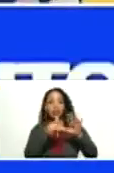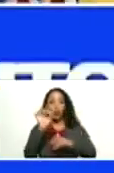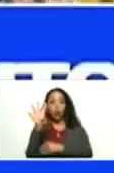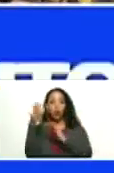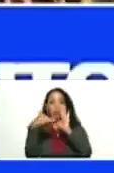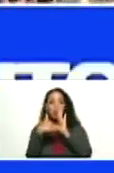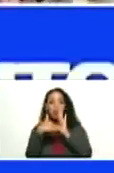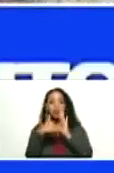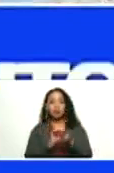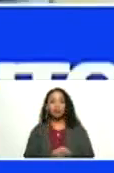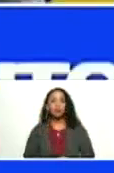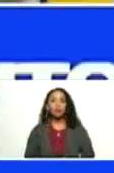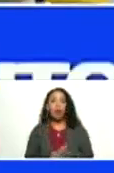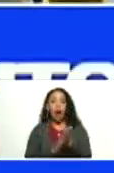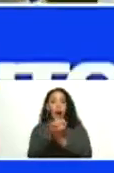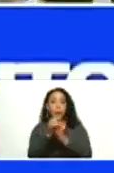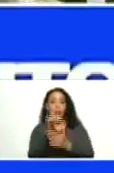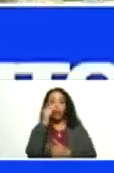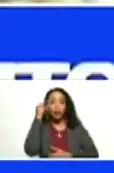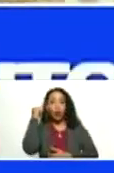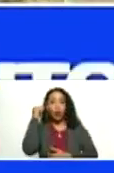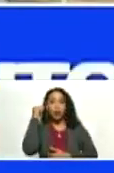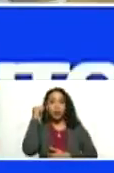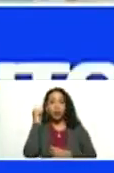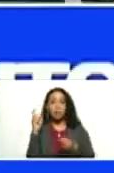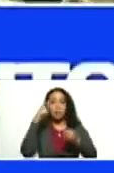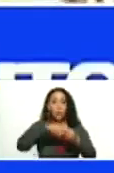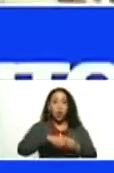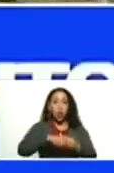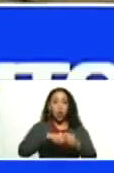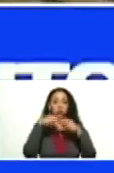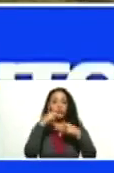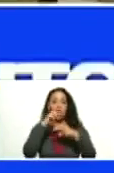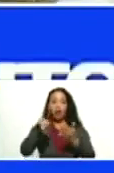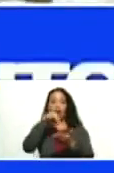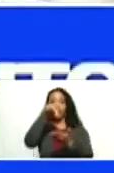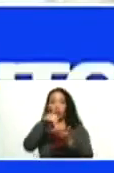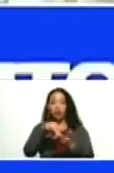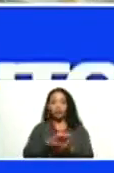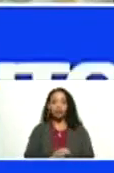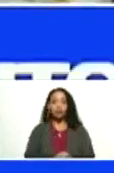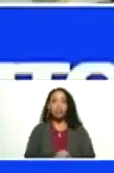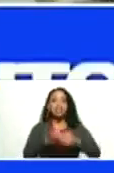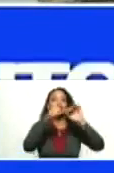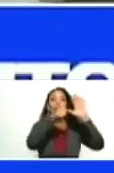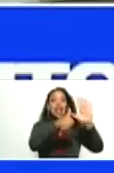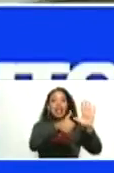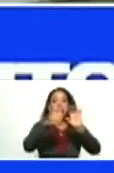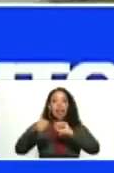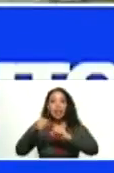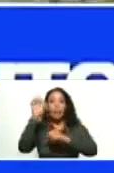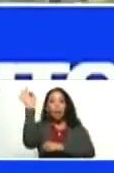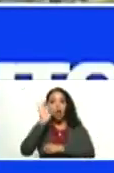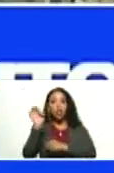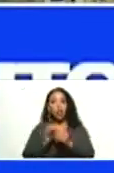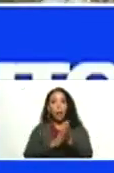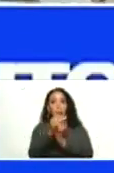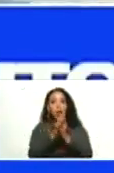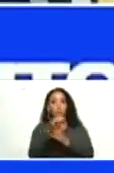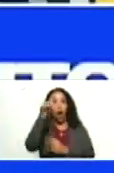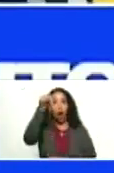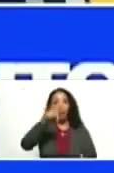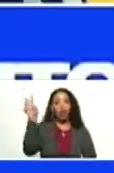564.000 emprendedores y emprendedoras inscritos a nivel nacional. El 60% de los emprendedores en